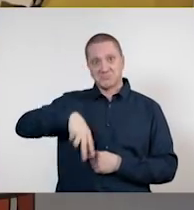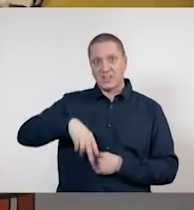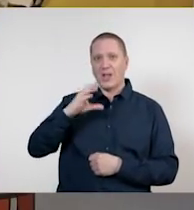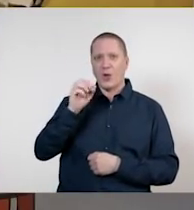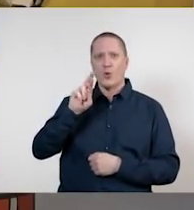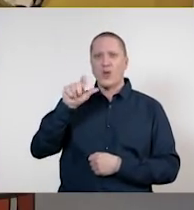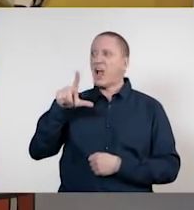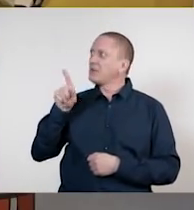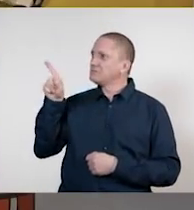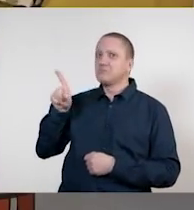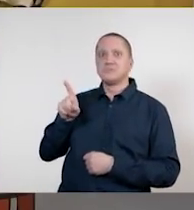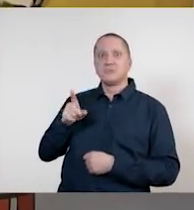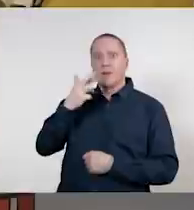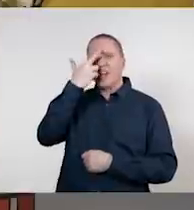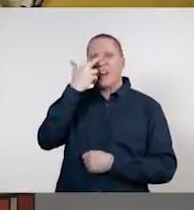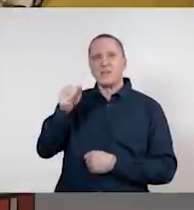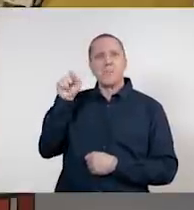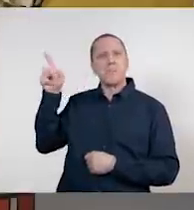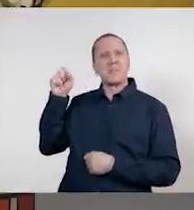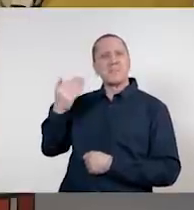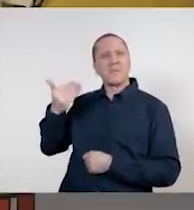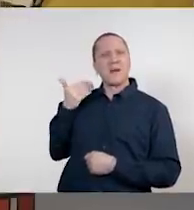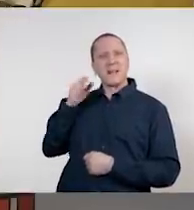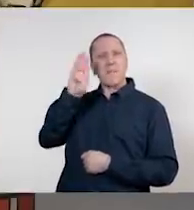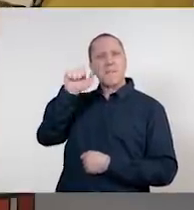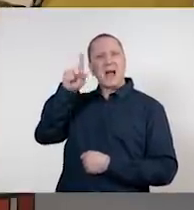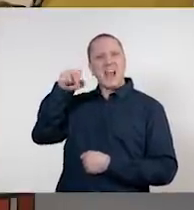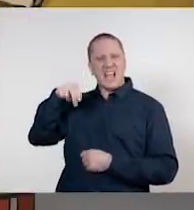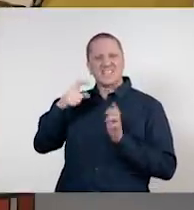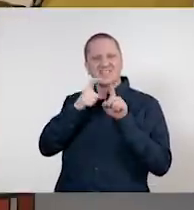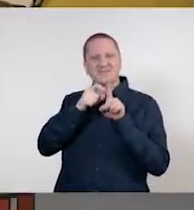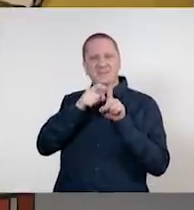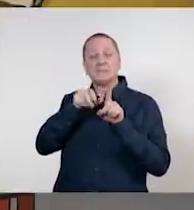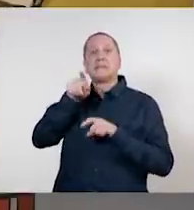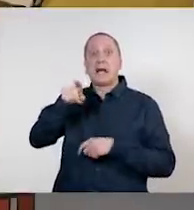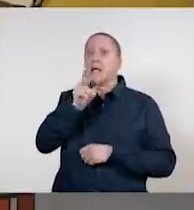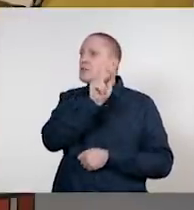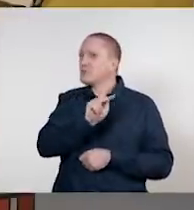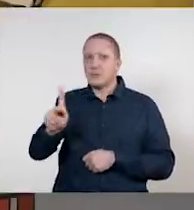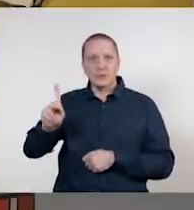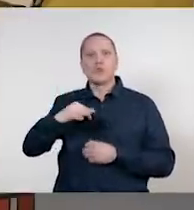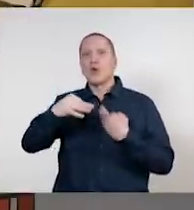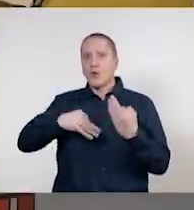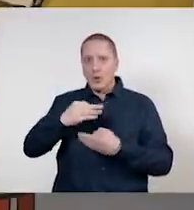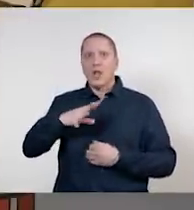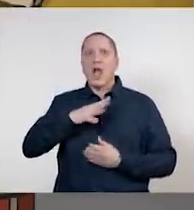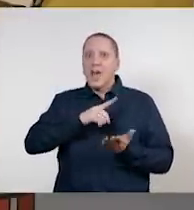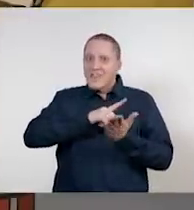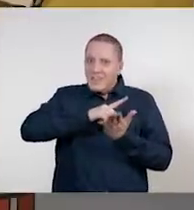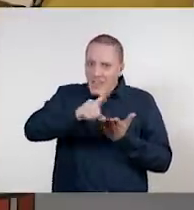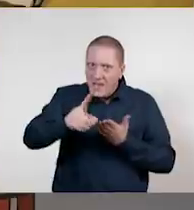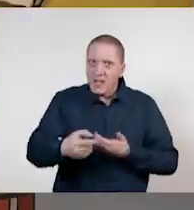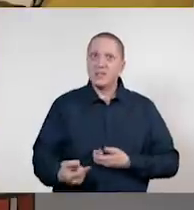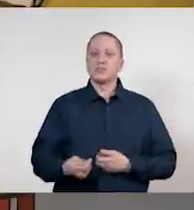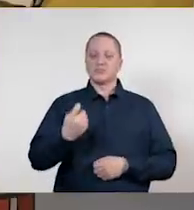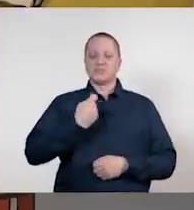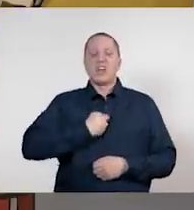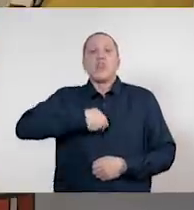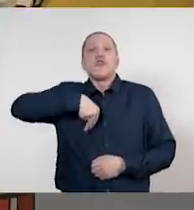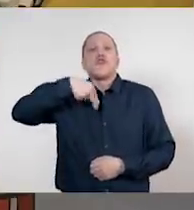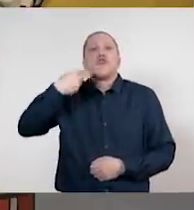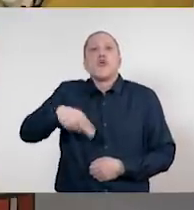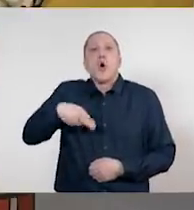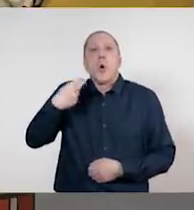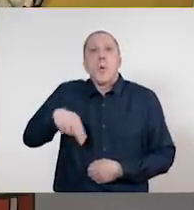Sí, Coral, tenías razón. Así como Balam, todas y todos tenemos derecho a tener un nombre. ¡Guau! Imagínense